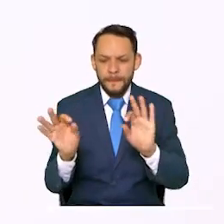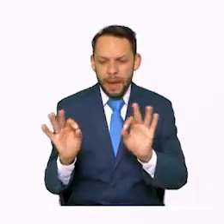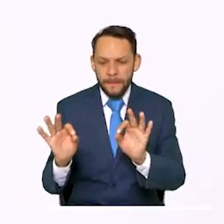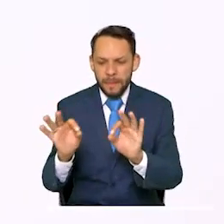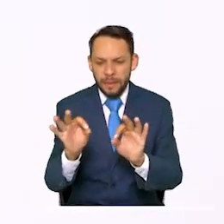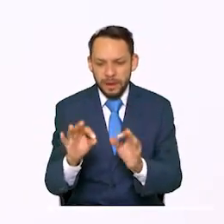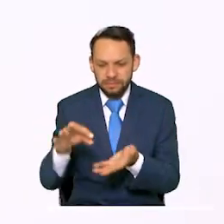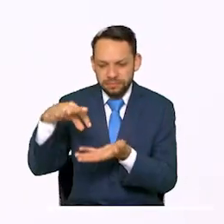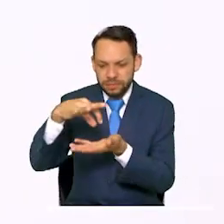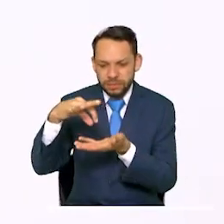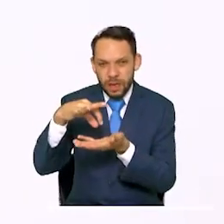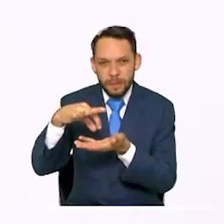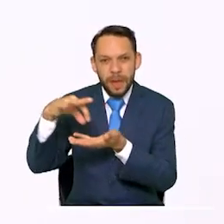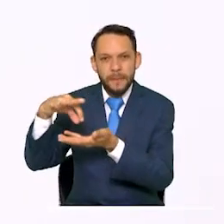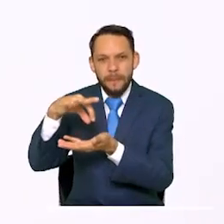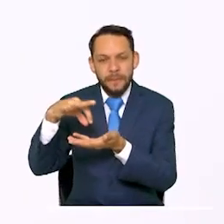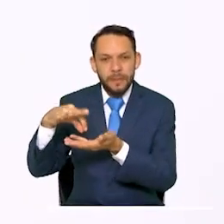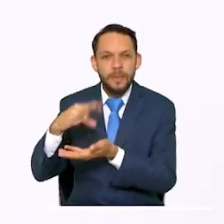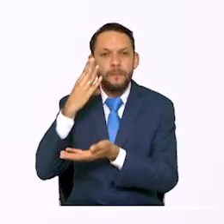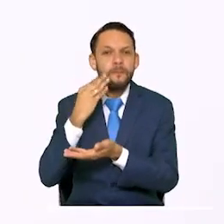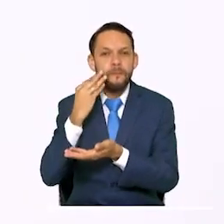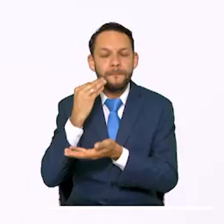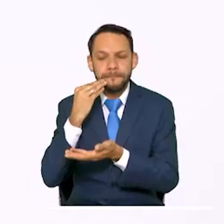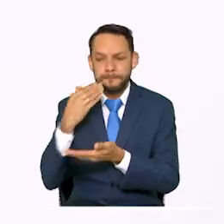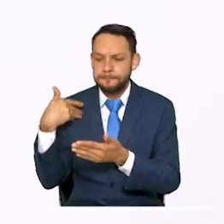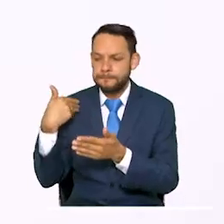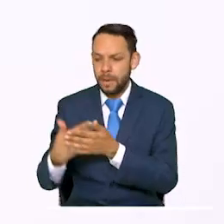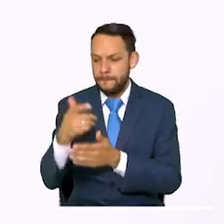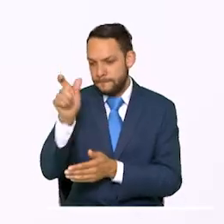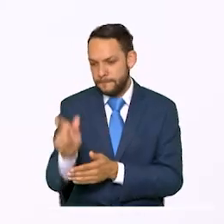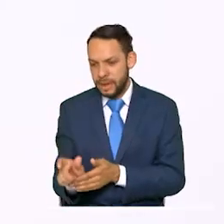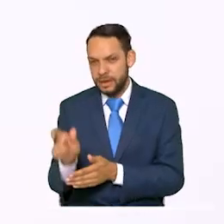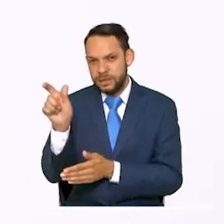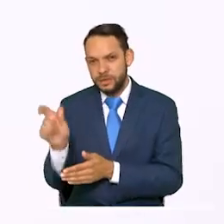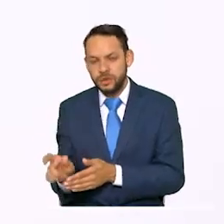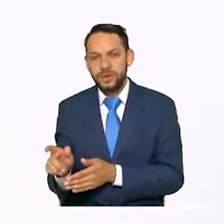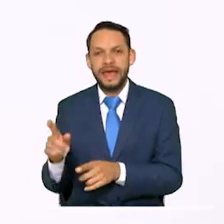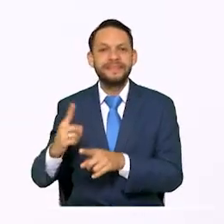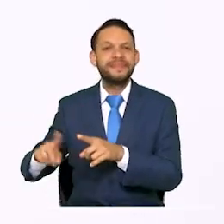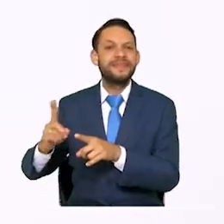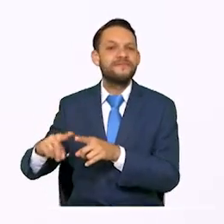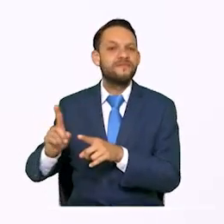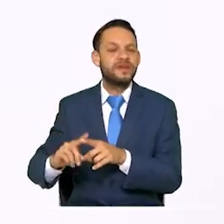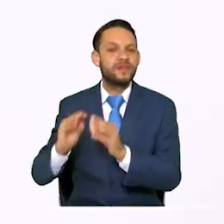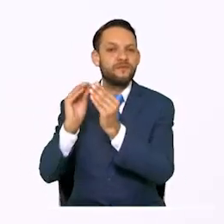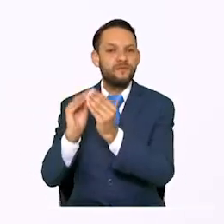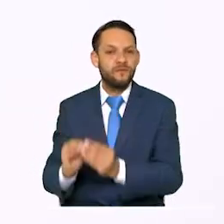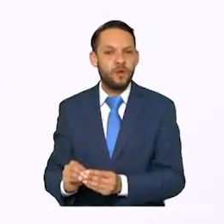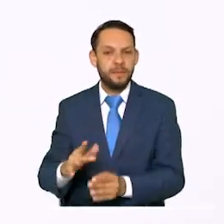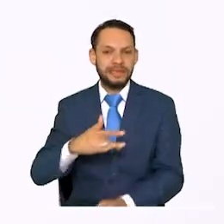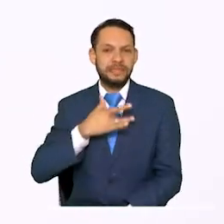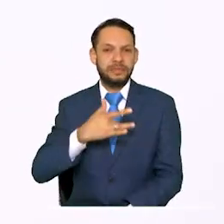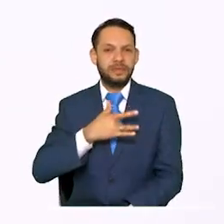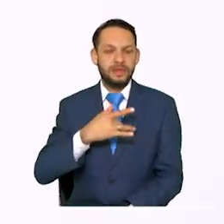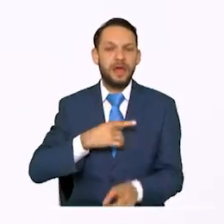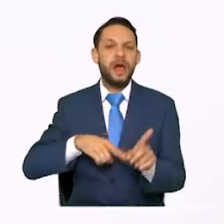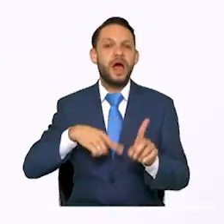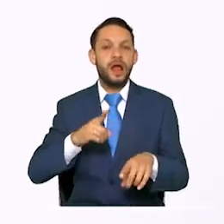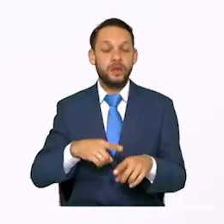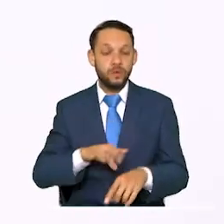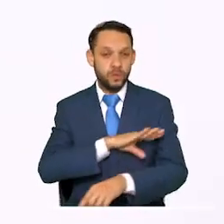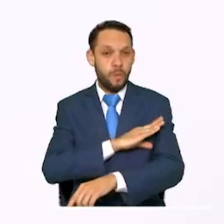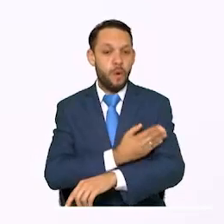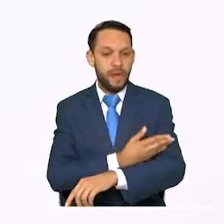importante, porque cada organismo tiene una sensibilidad frente a los cannabinoides. O sea, cada uno tiene un